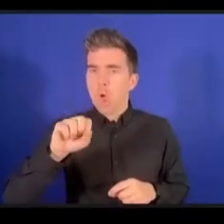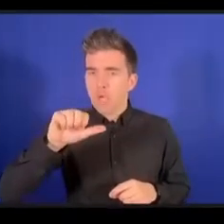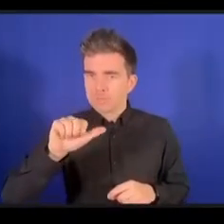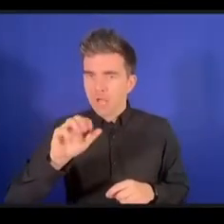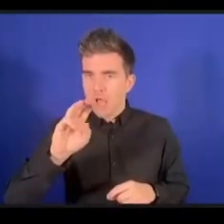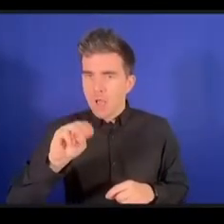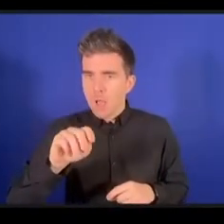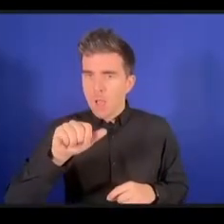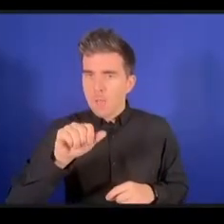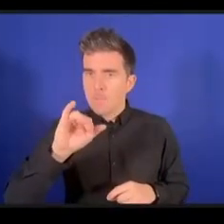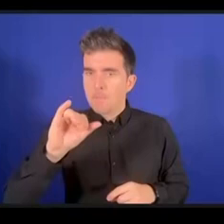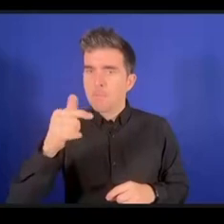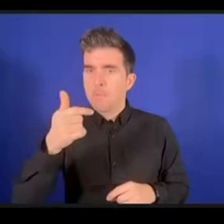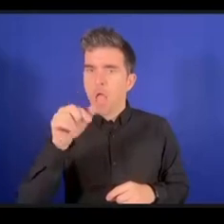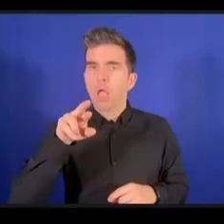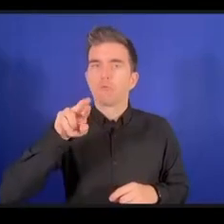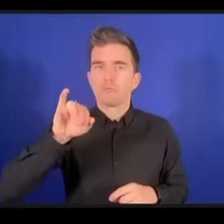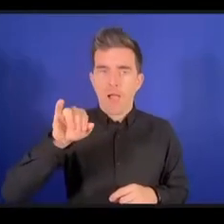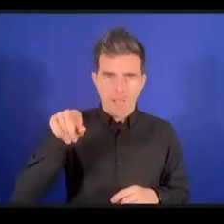se pueden utilizar